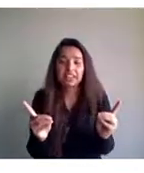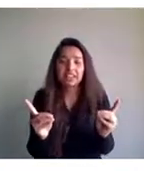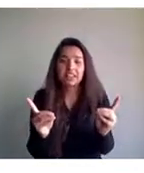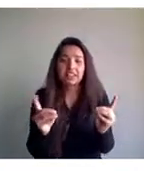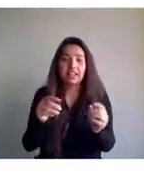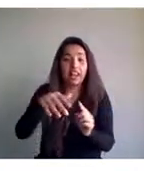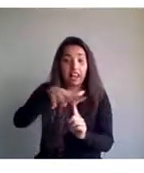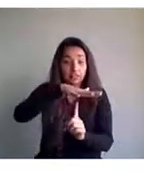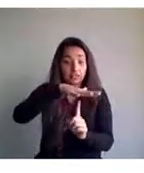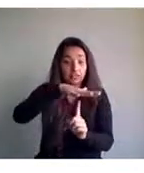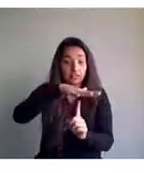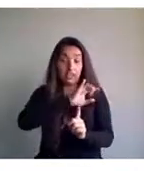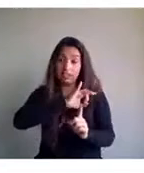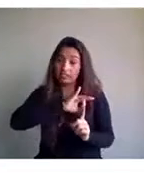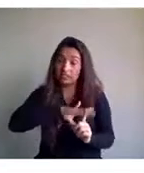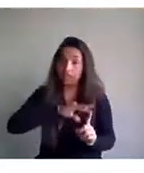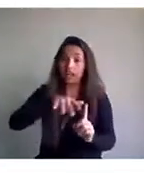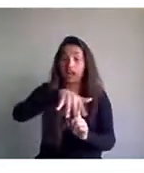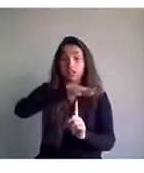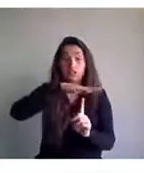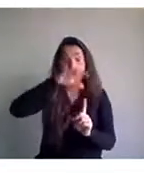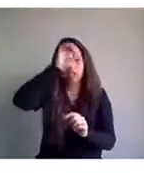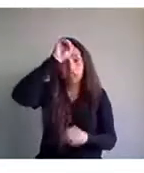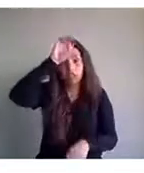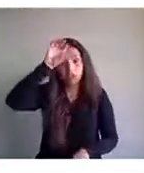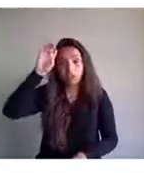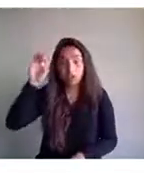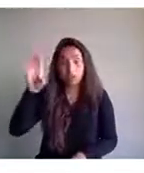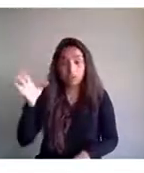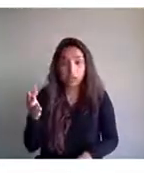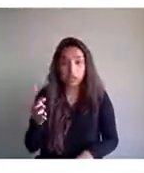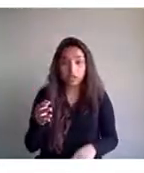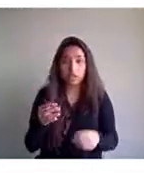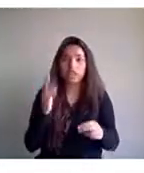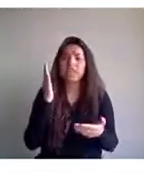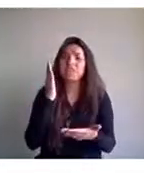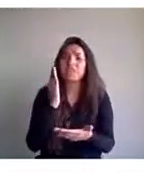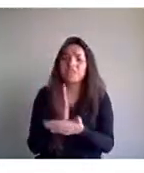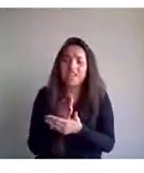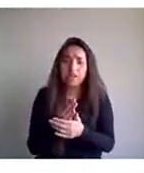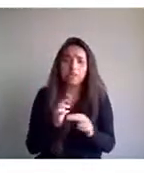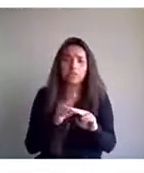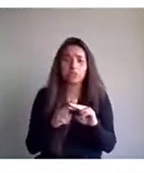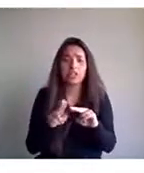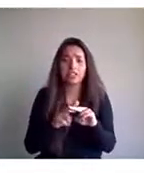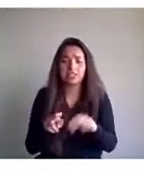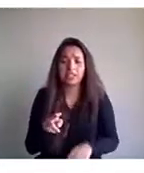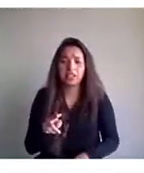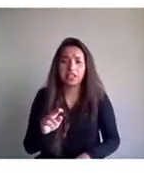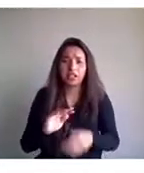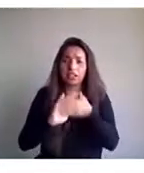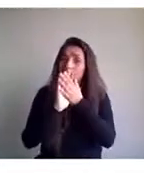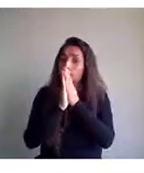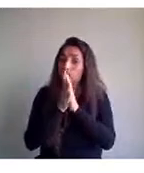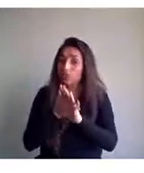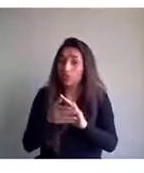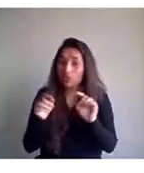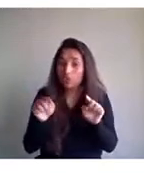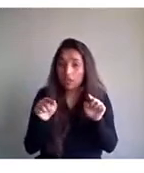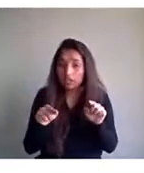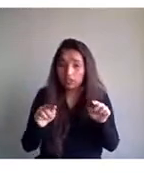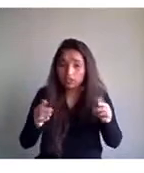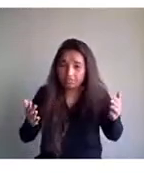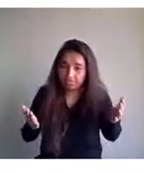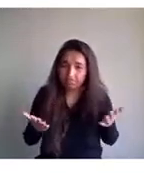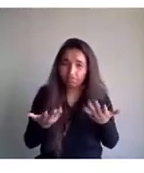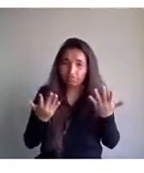tenemos que armar este movimiento latinoamericano y bailar recursos globales donde además se renunció un